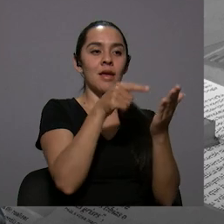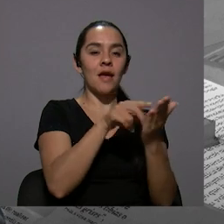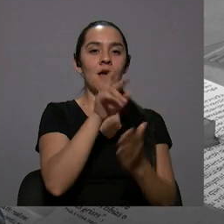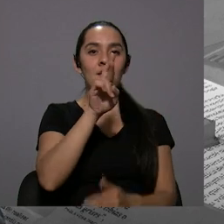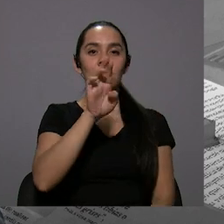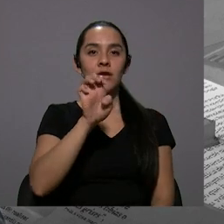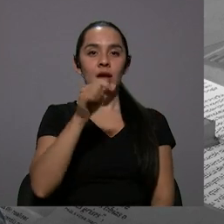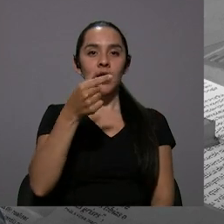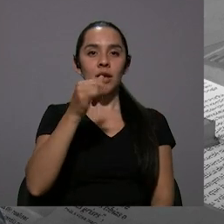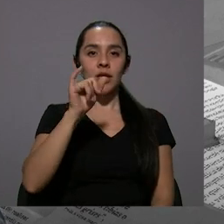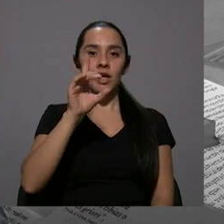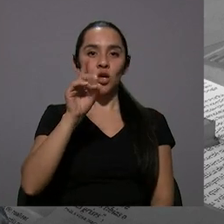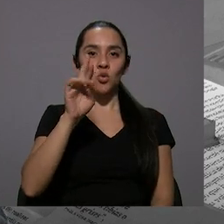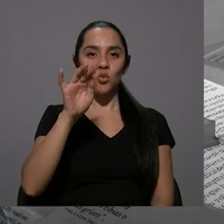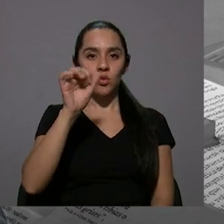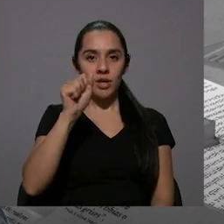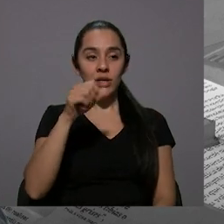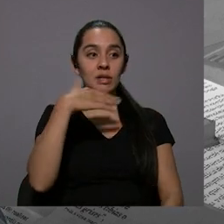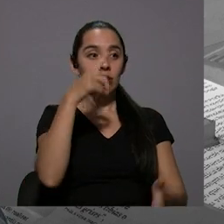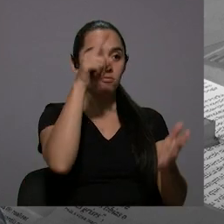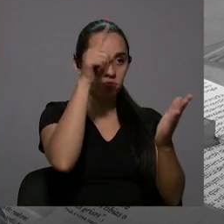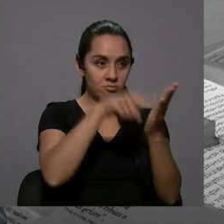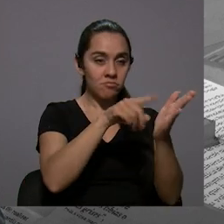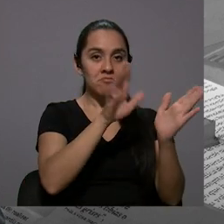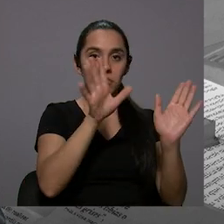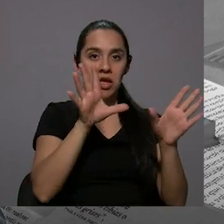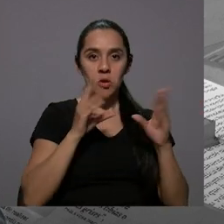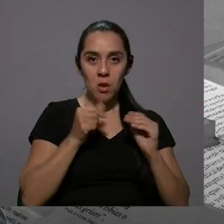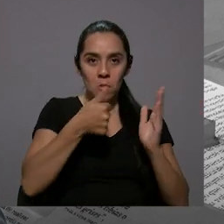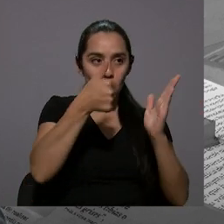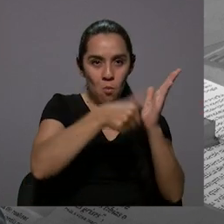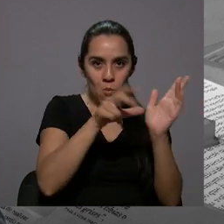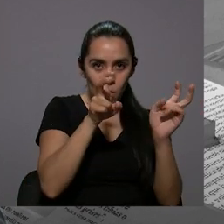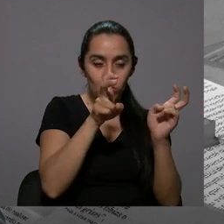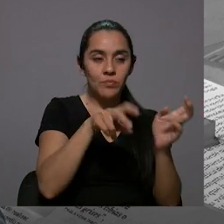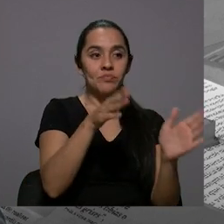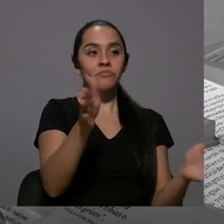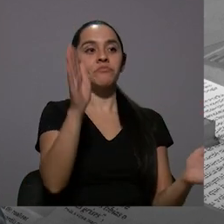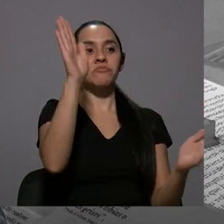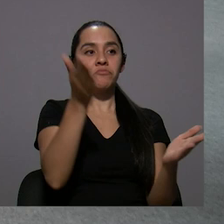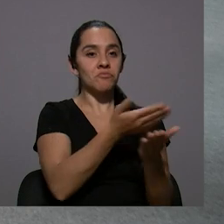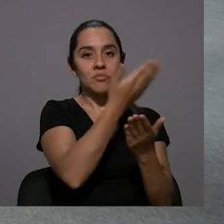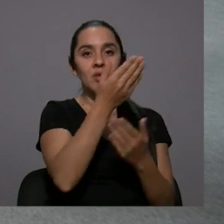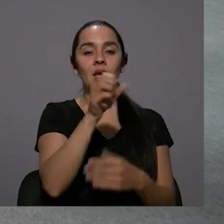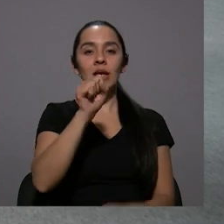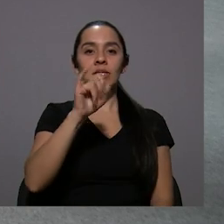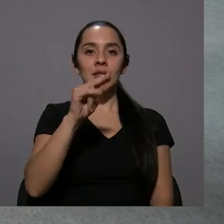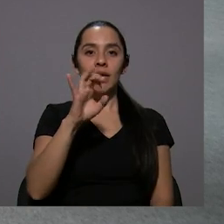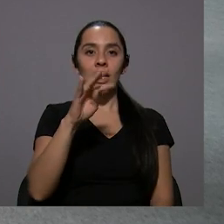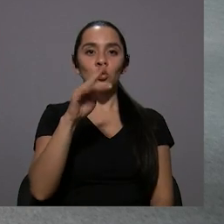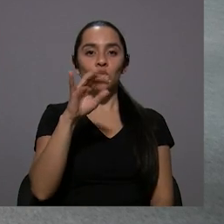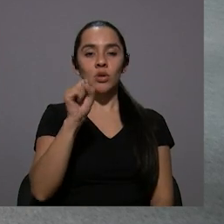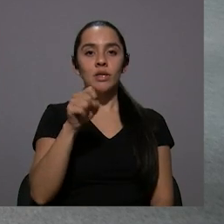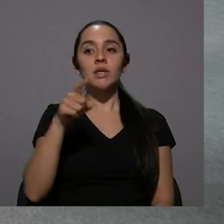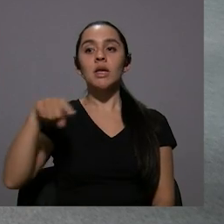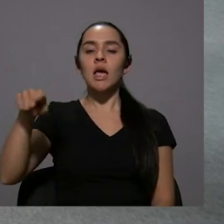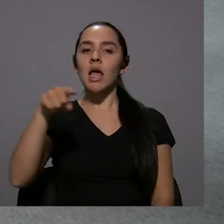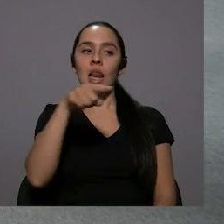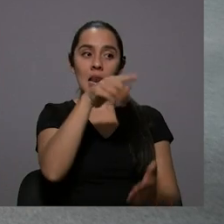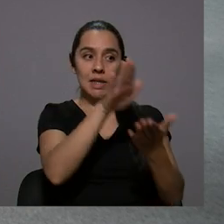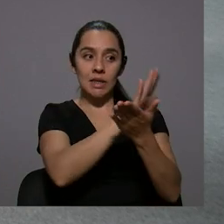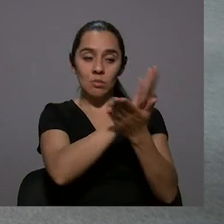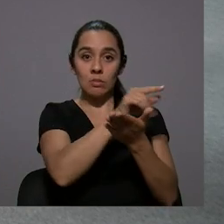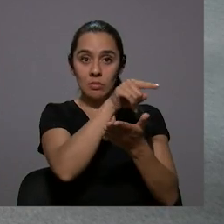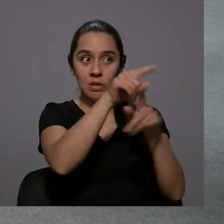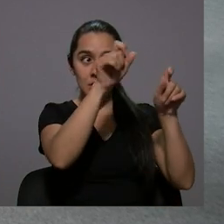siguiente papeleta que era regidurías hacía lo mismo y pasaba a la siguiente papeleta que era sindicaturas el sistema les daba la oportunidad de votar